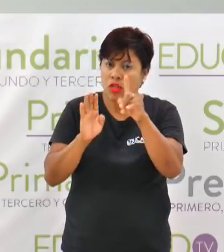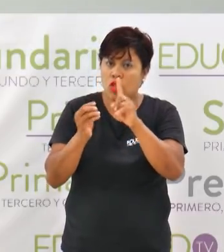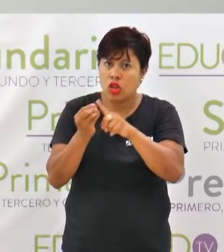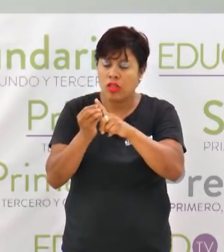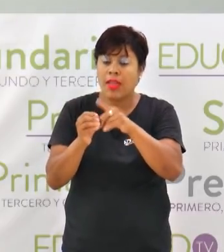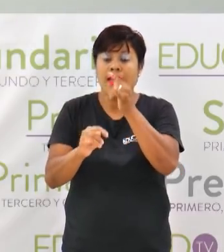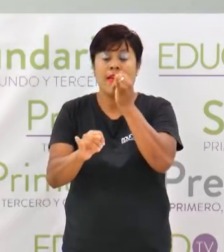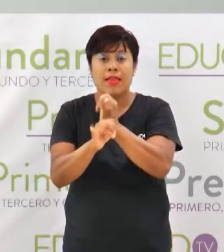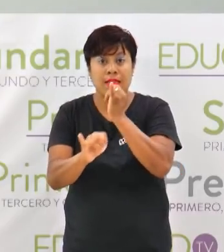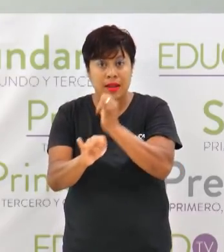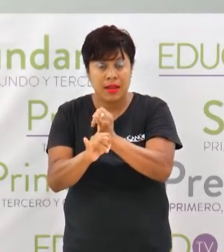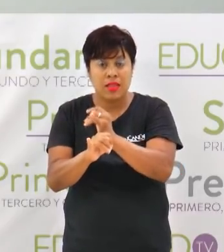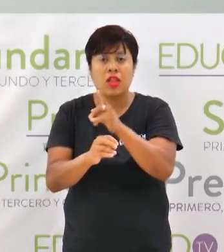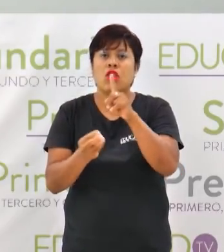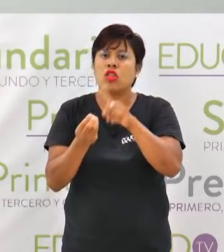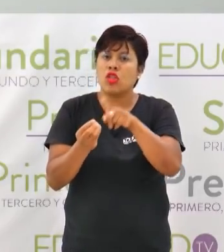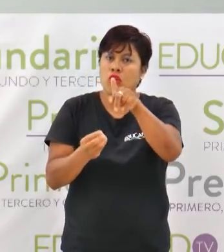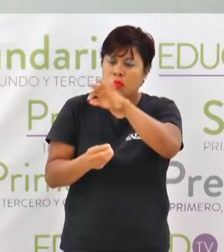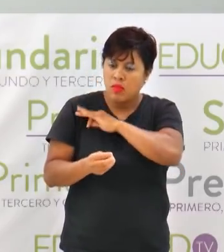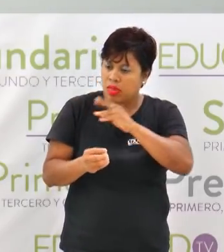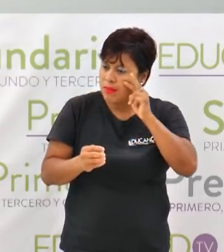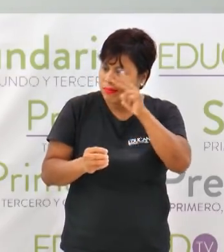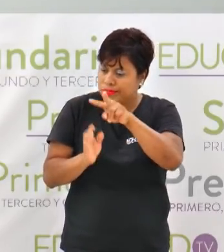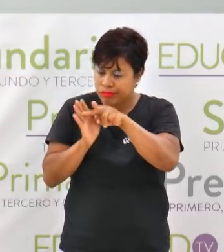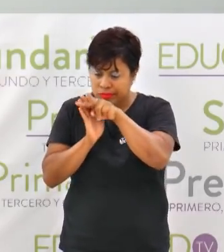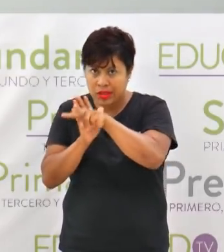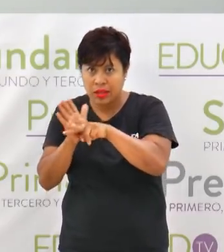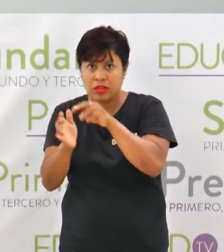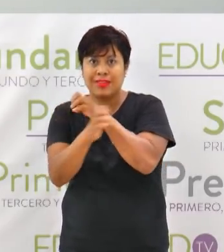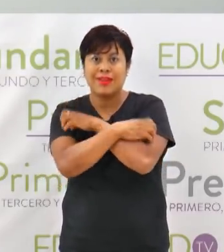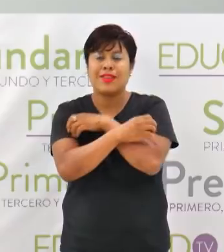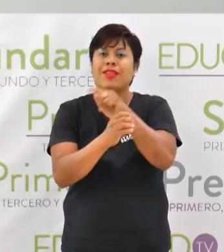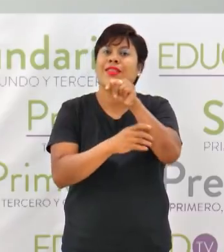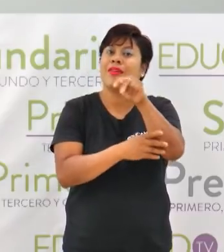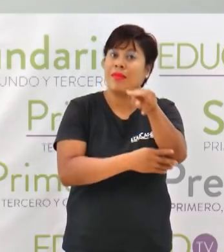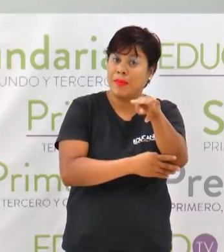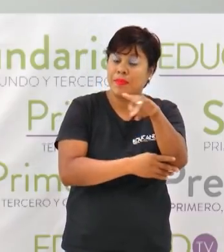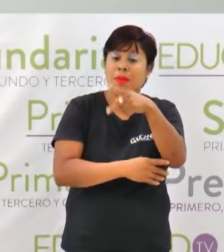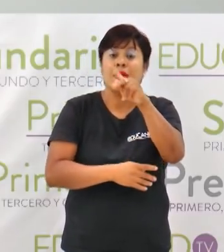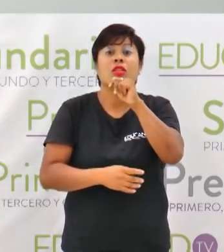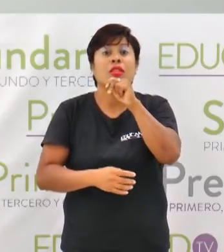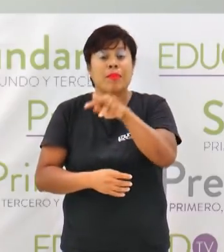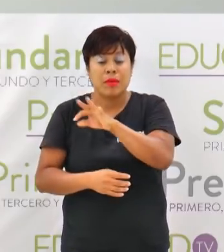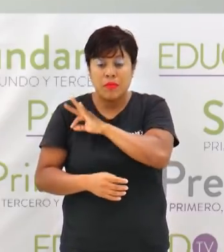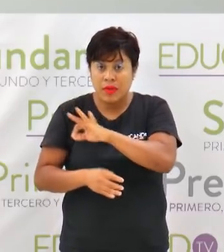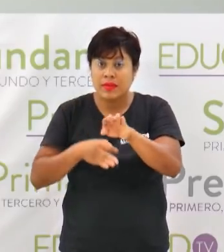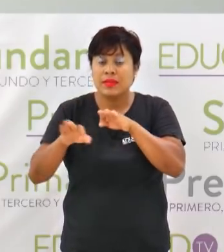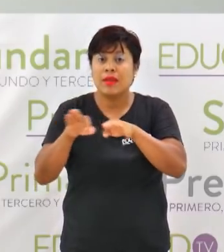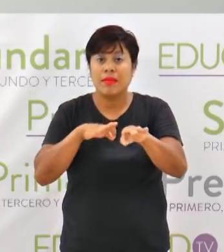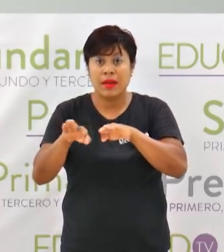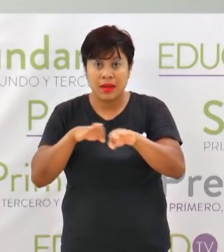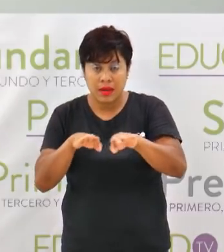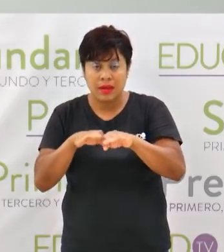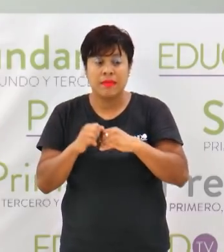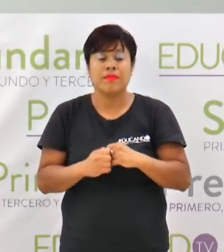internet, donde vas a poder observar los videos de Educando TV, pero también vas a poder